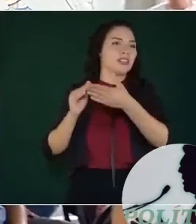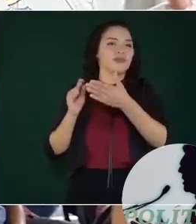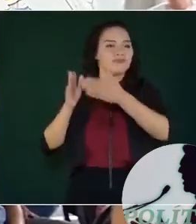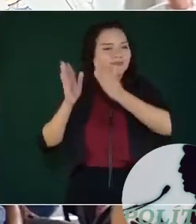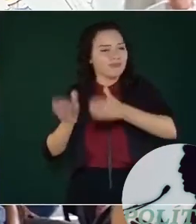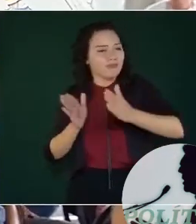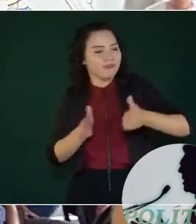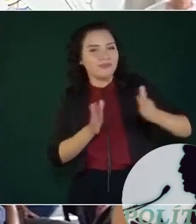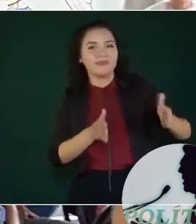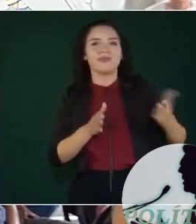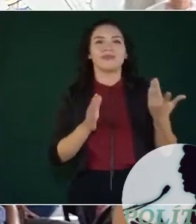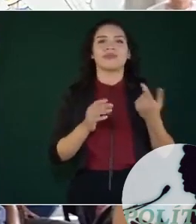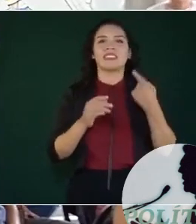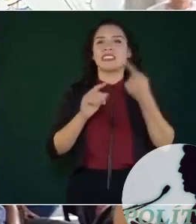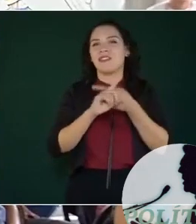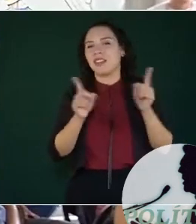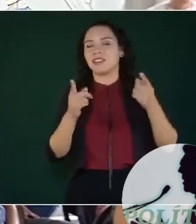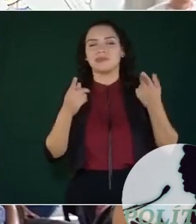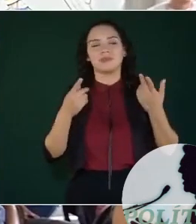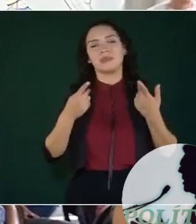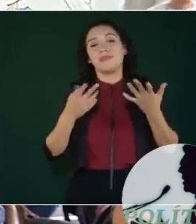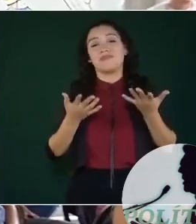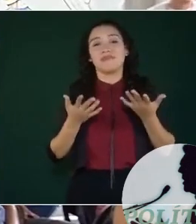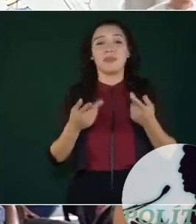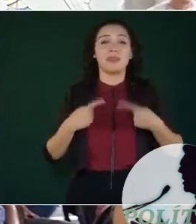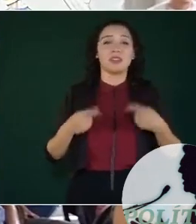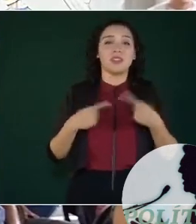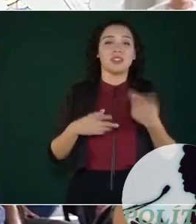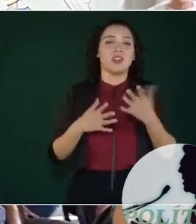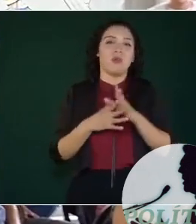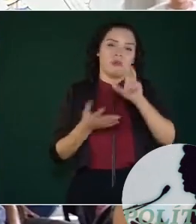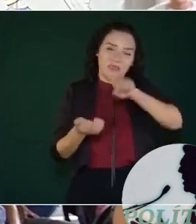de miles de víctimas de desaparición y de homicidio,